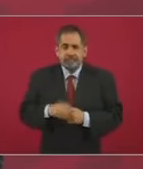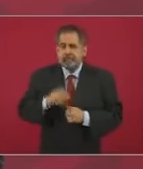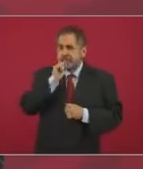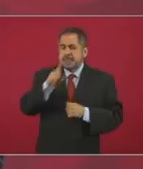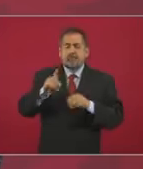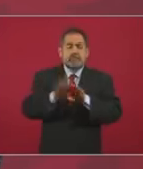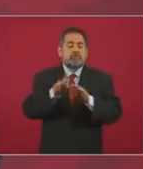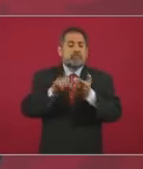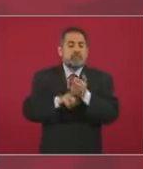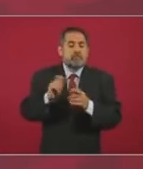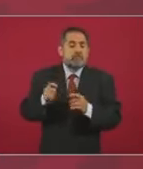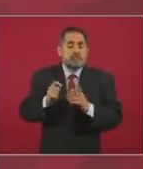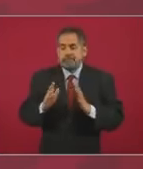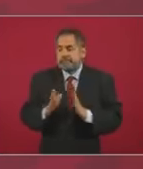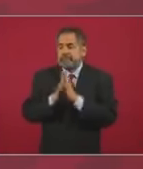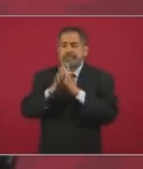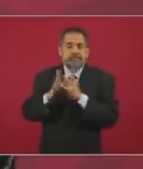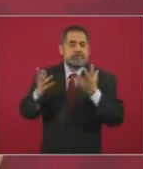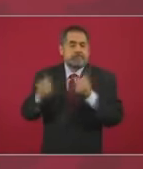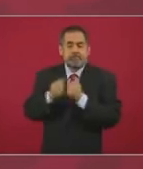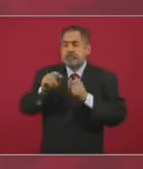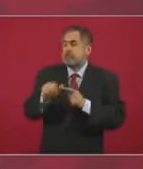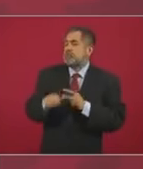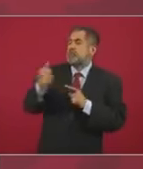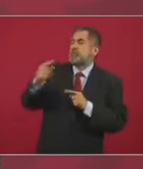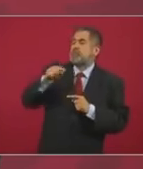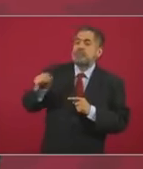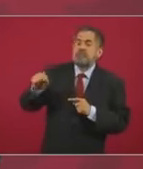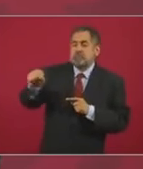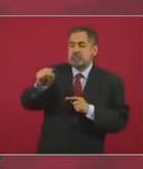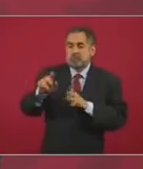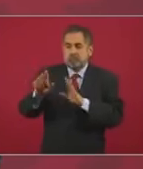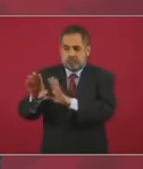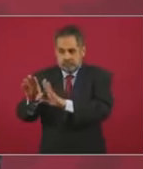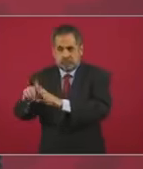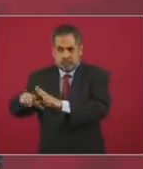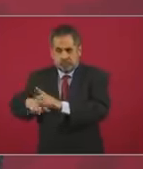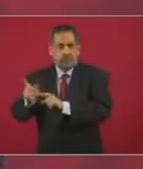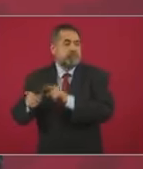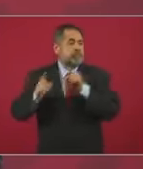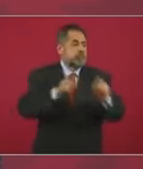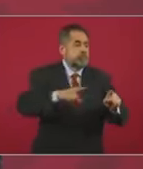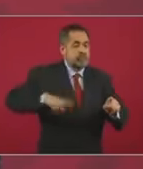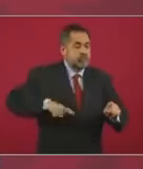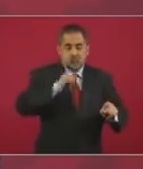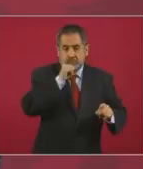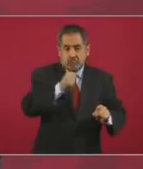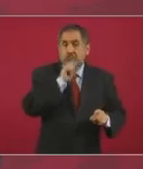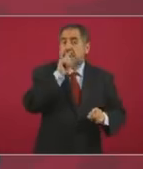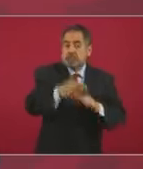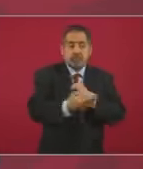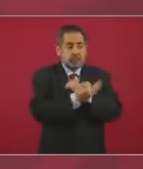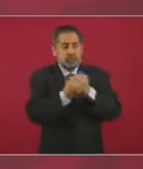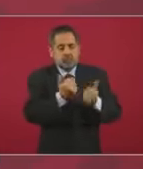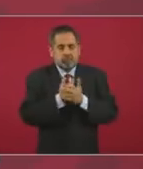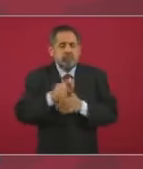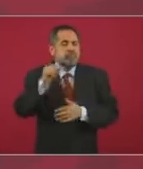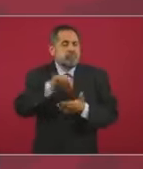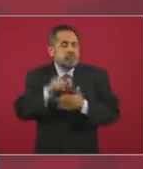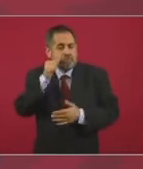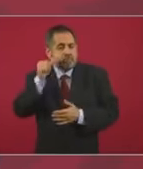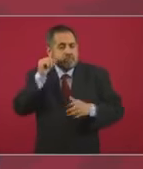la potencial colaboración de otros sectores fuera del gobierno. Ayer tuvimos una muy productiva conversación